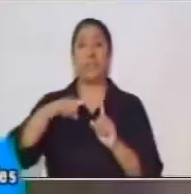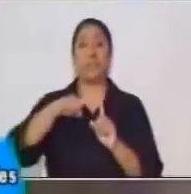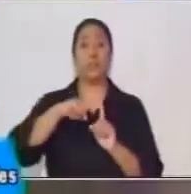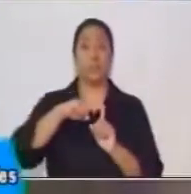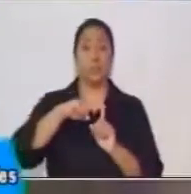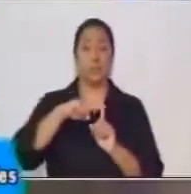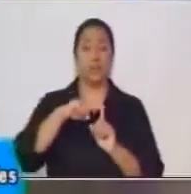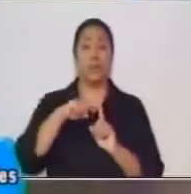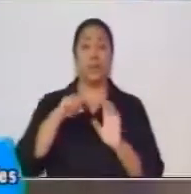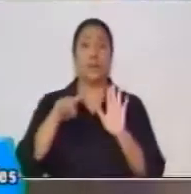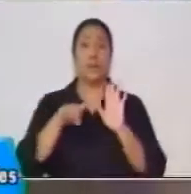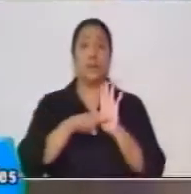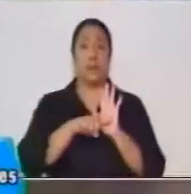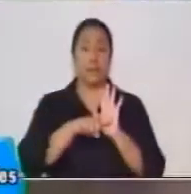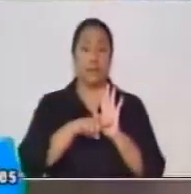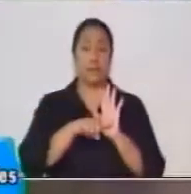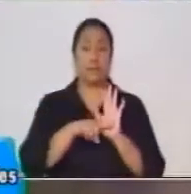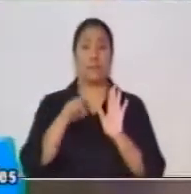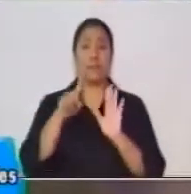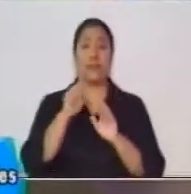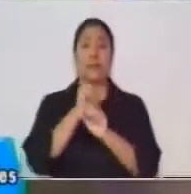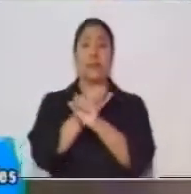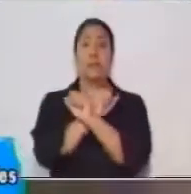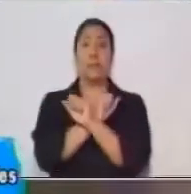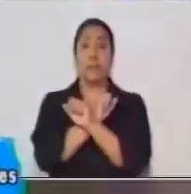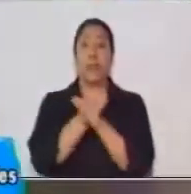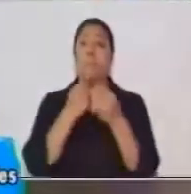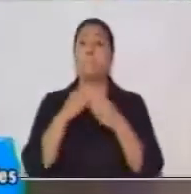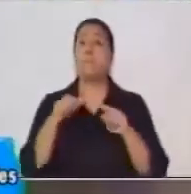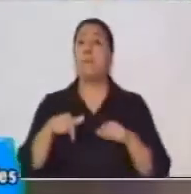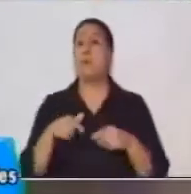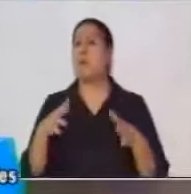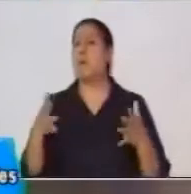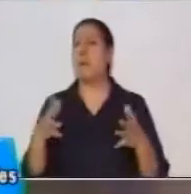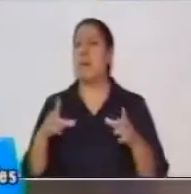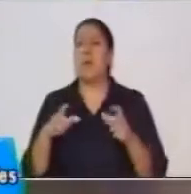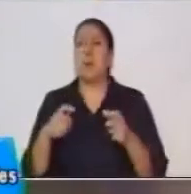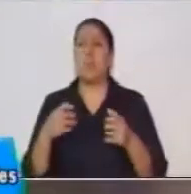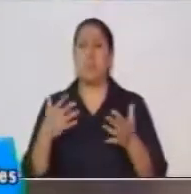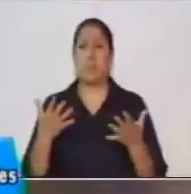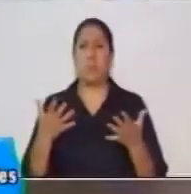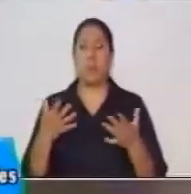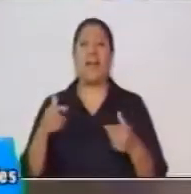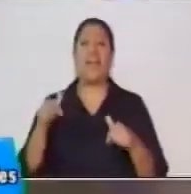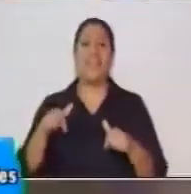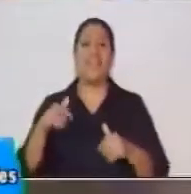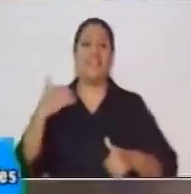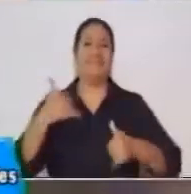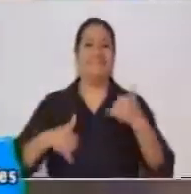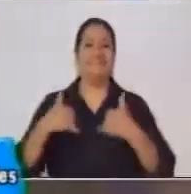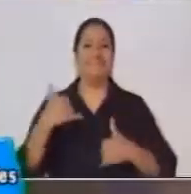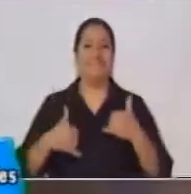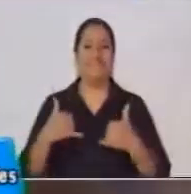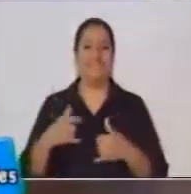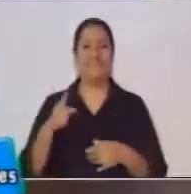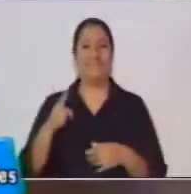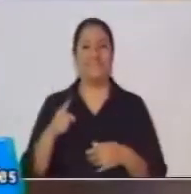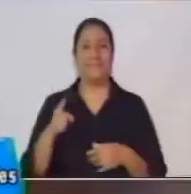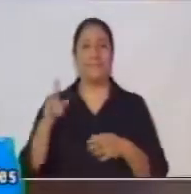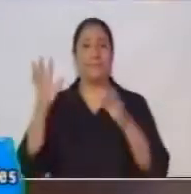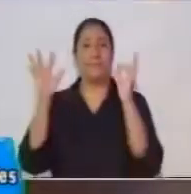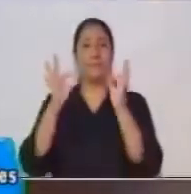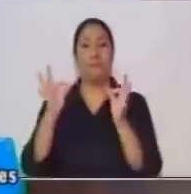ahora vamos a conjugar ambas partes. Vamos a jugar en esta parte con nuestras